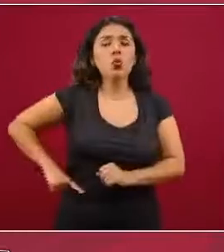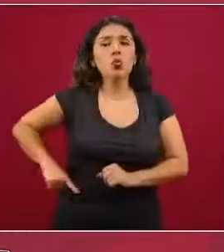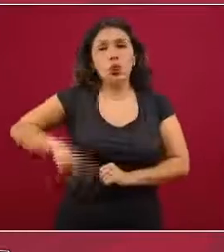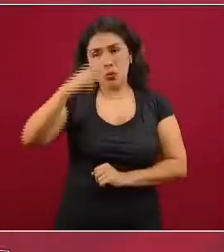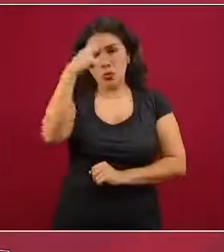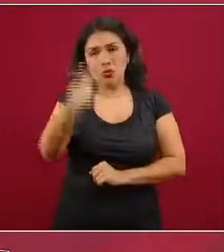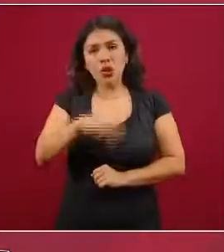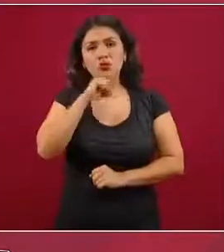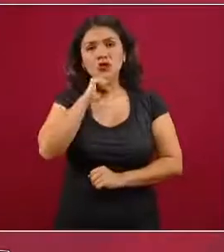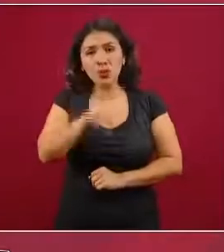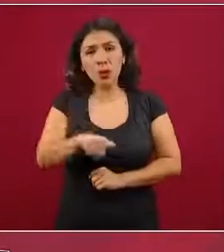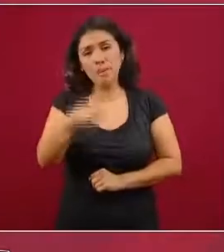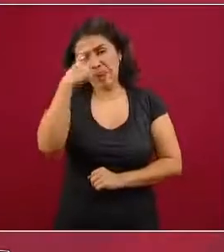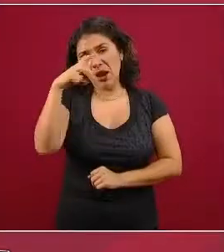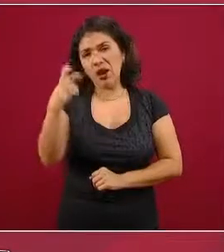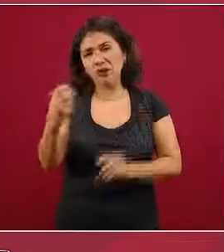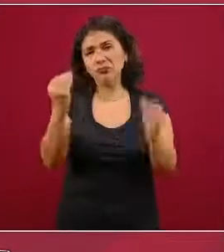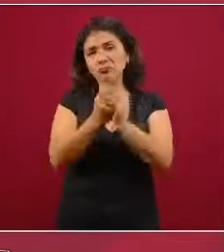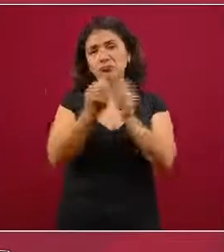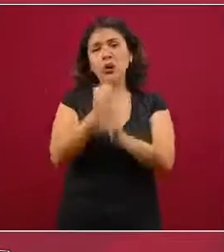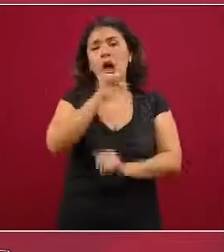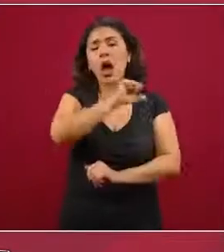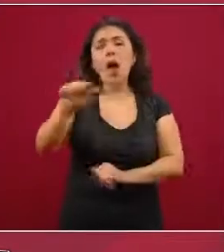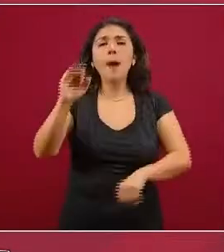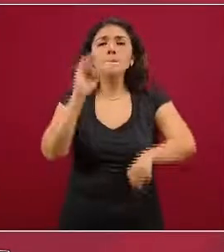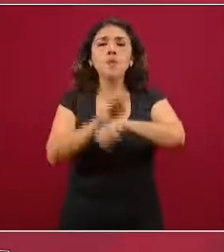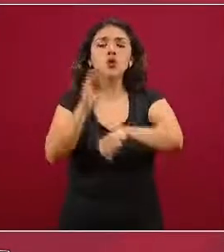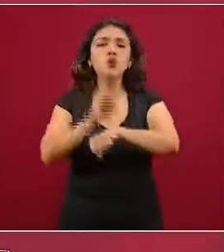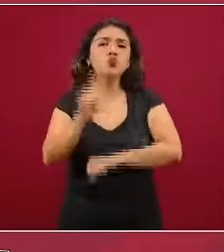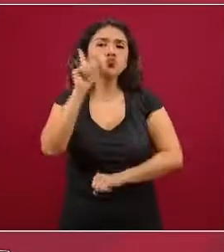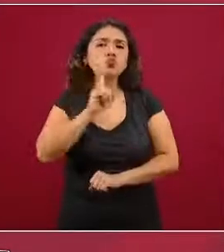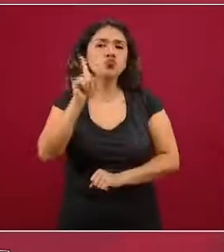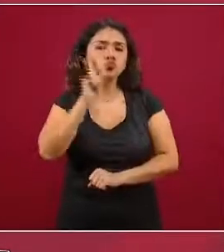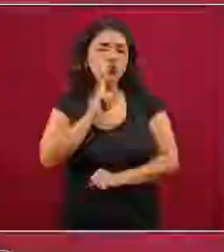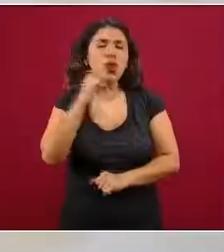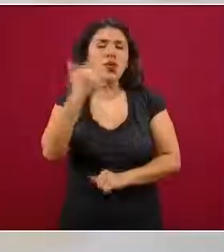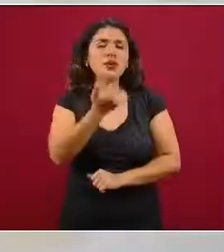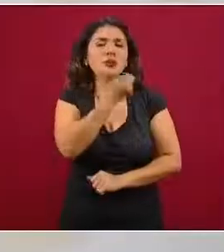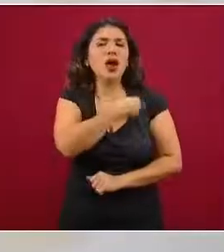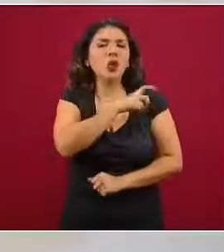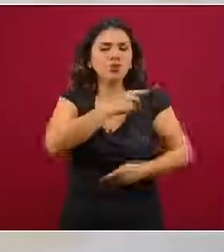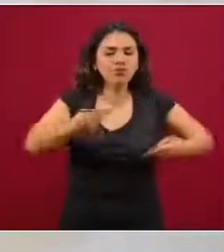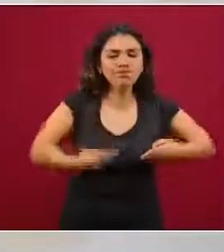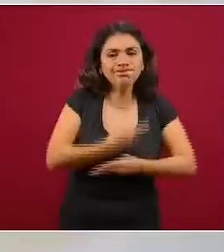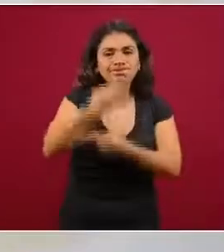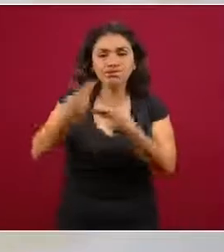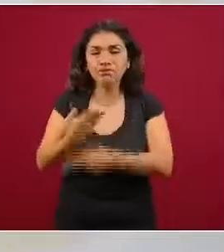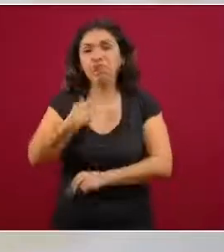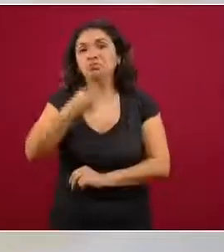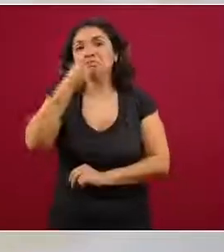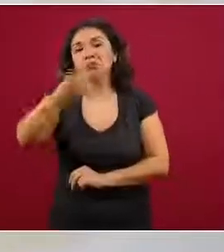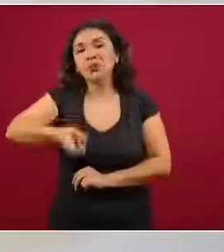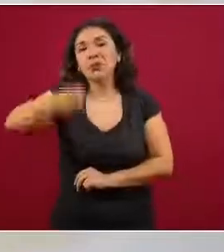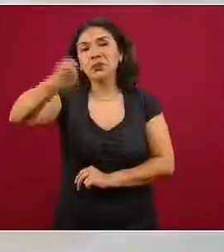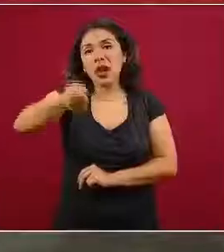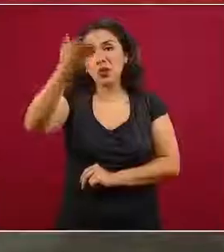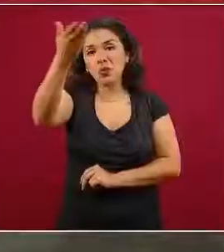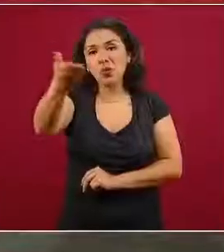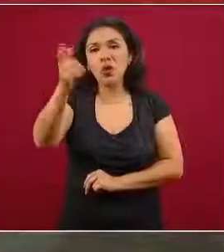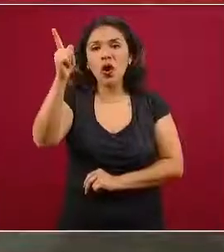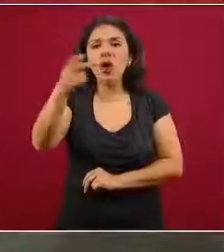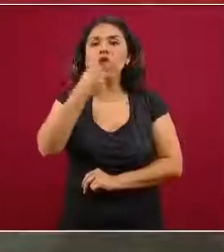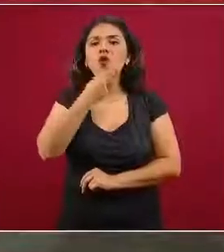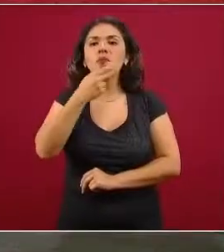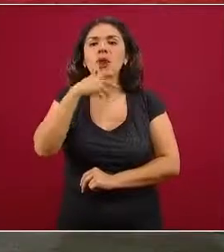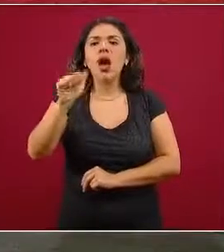México en esta materia, la protección de las mujeres y la salud reproductiva. Y le mandamos un saludo al señor